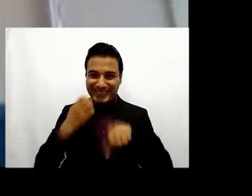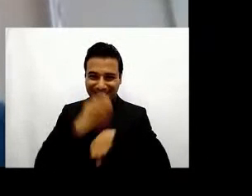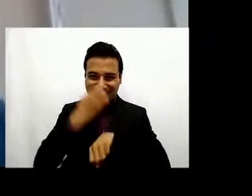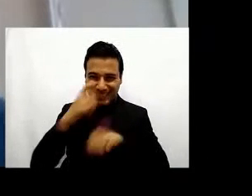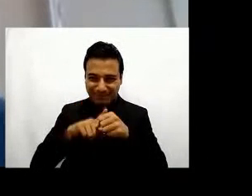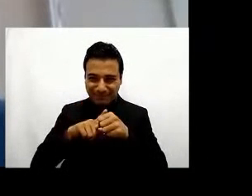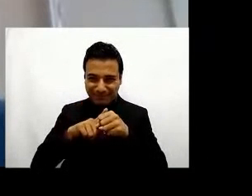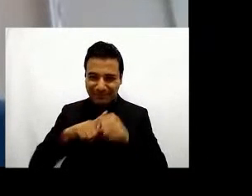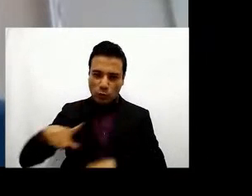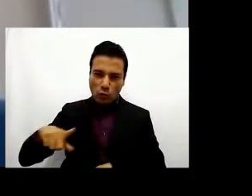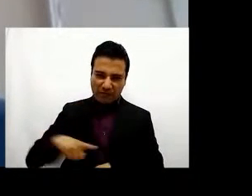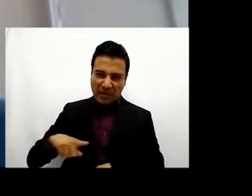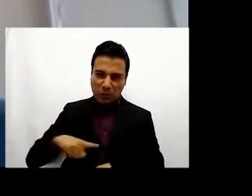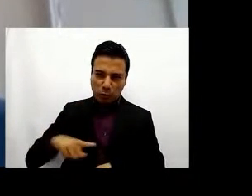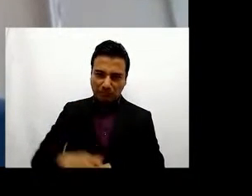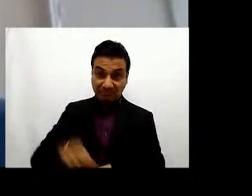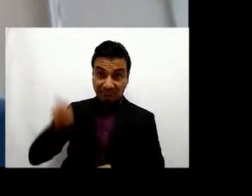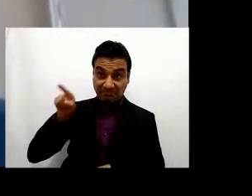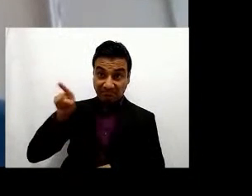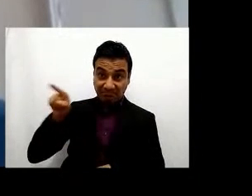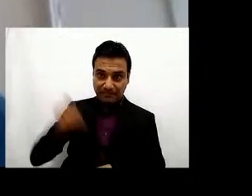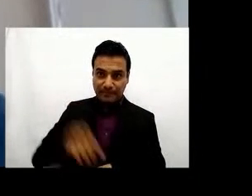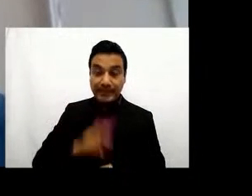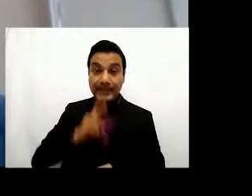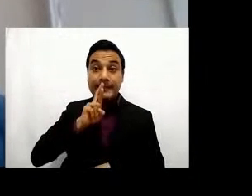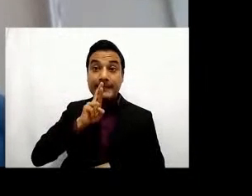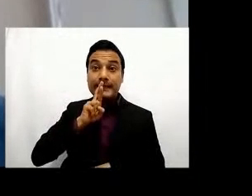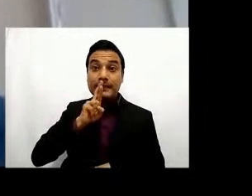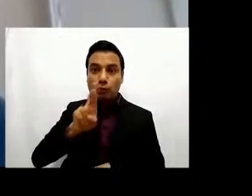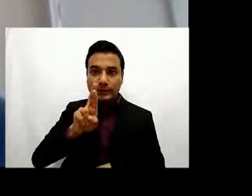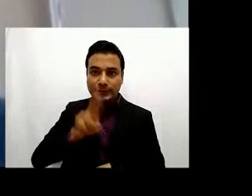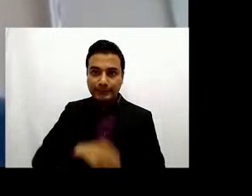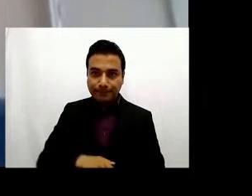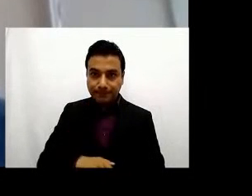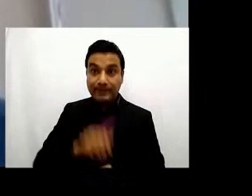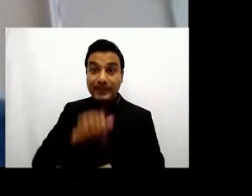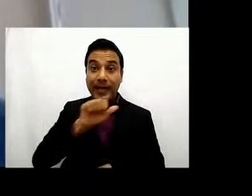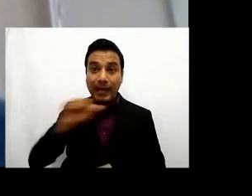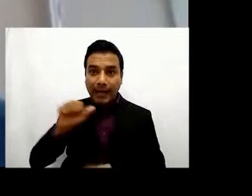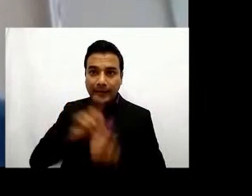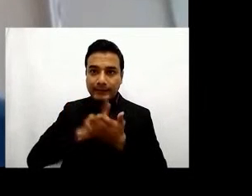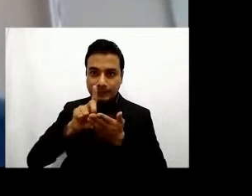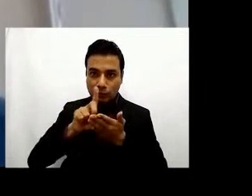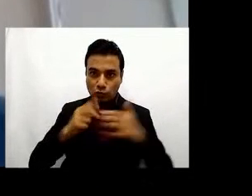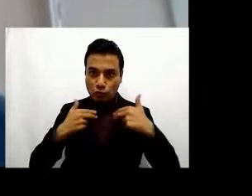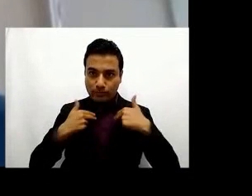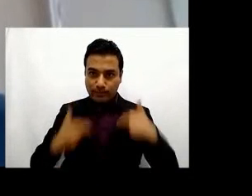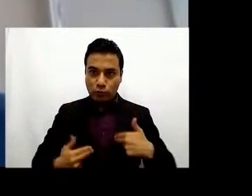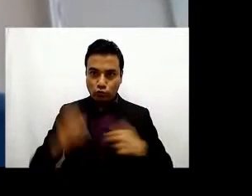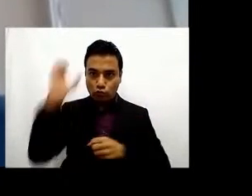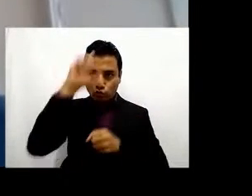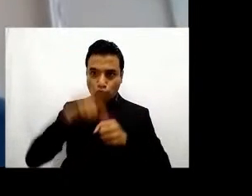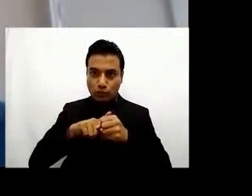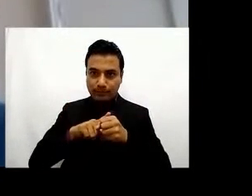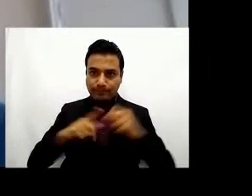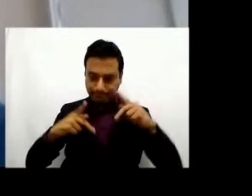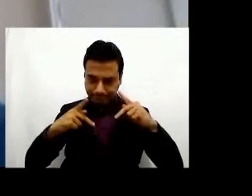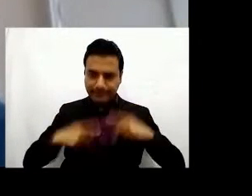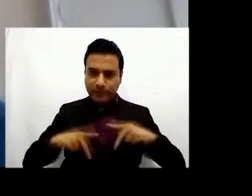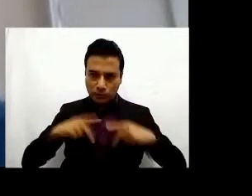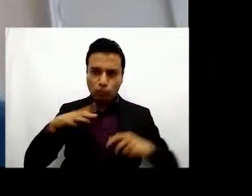gobierno, a el derecho humano a la cultura que tienen los